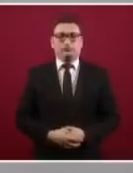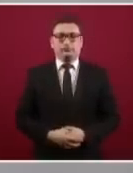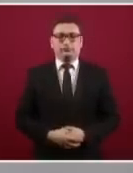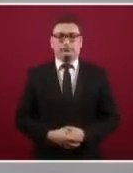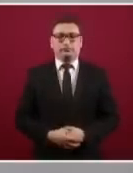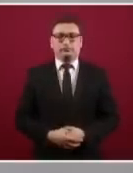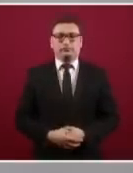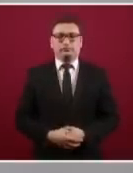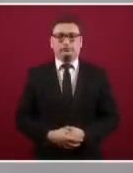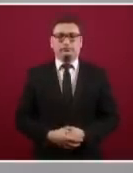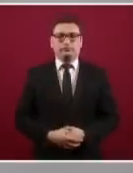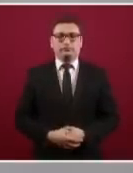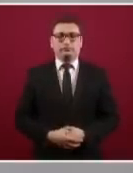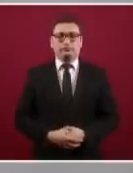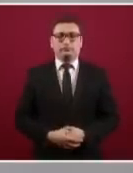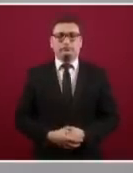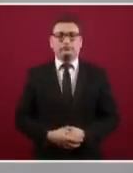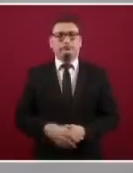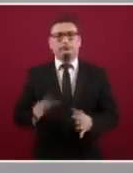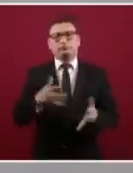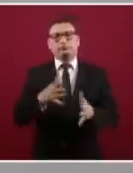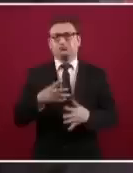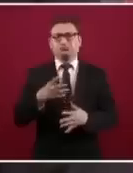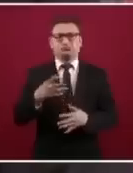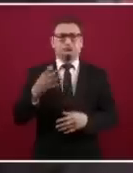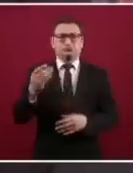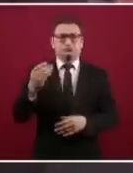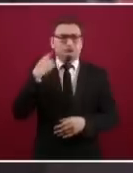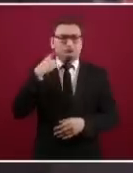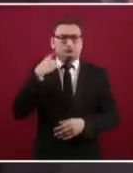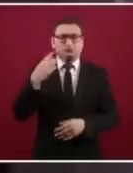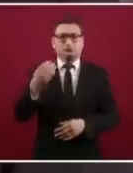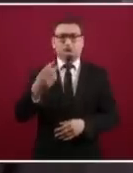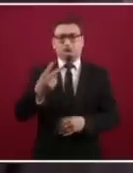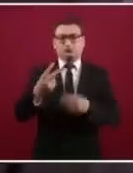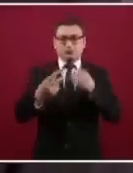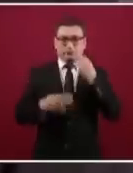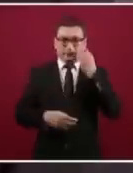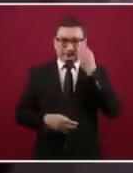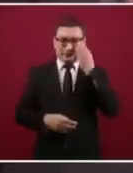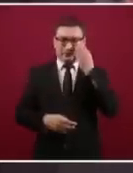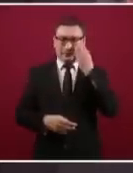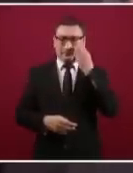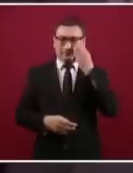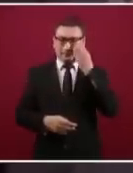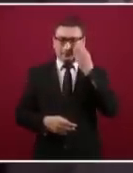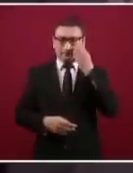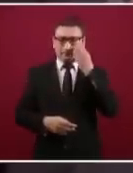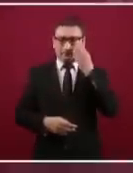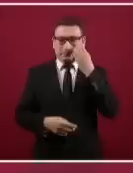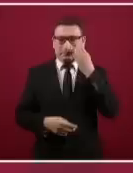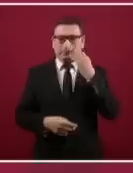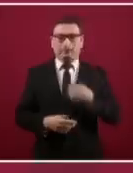O dos, por eso casi es un clamor